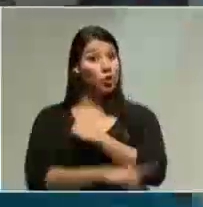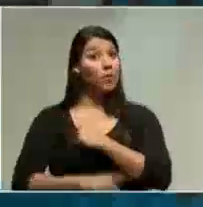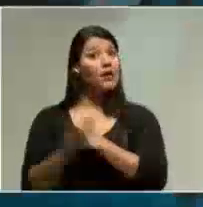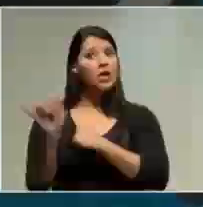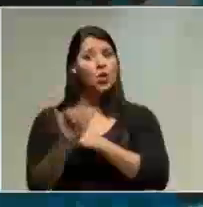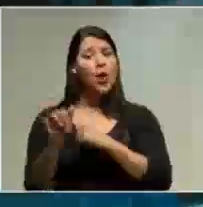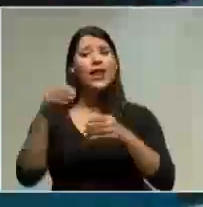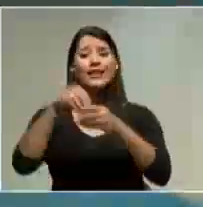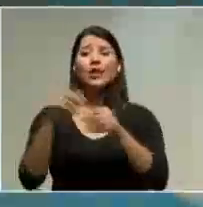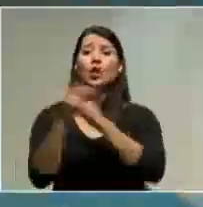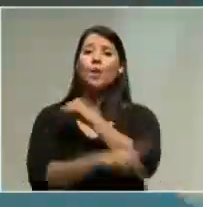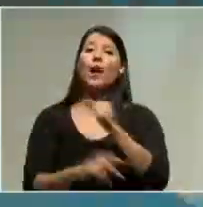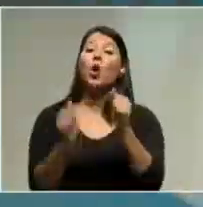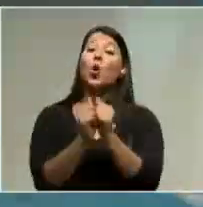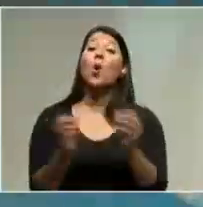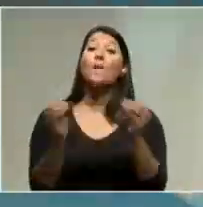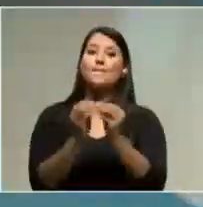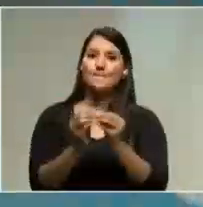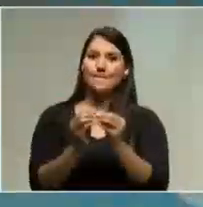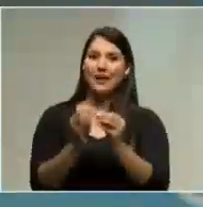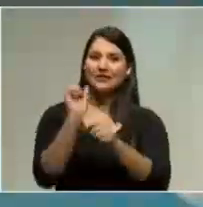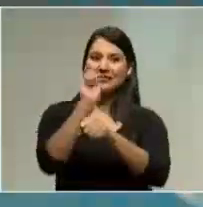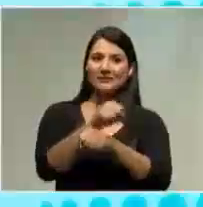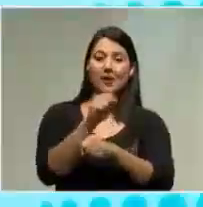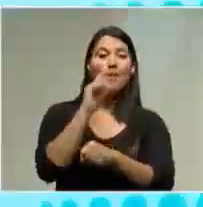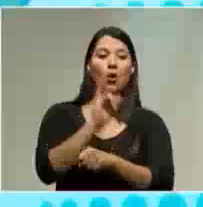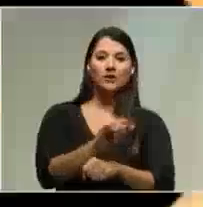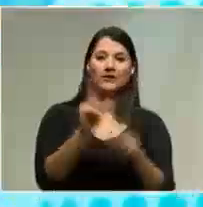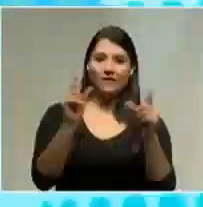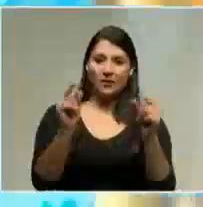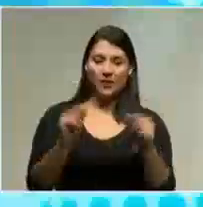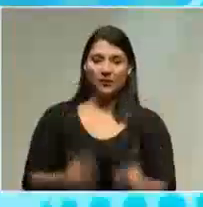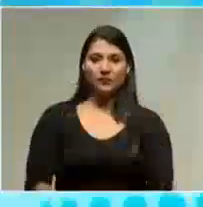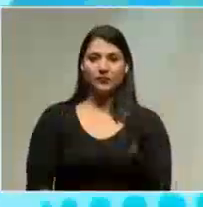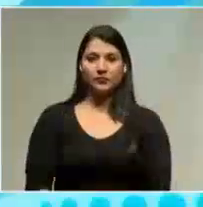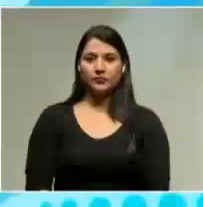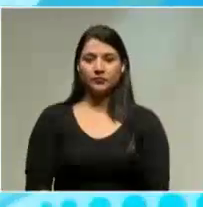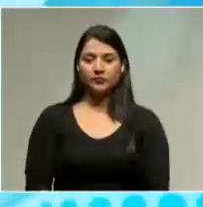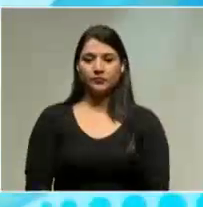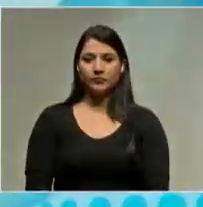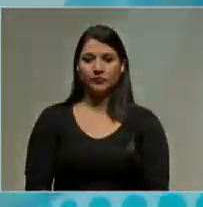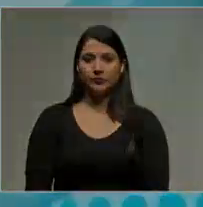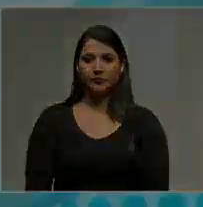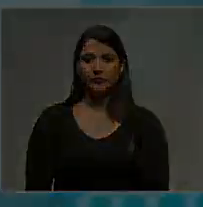país se ubica entre las naciones con más sobrevida a esta enfermedad.